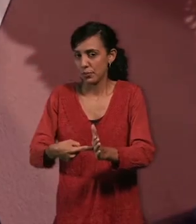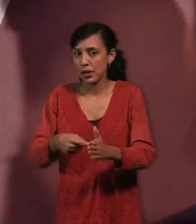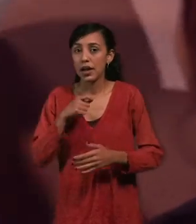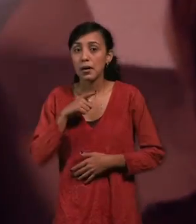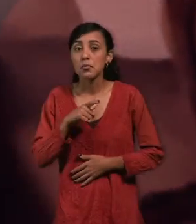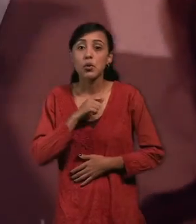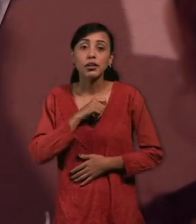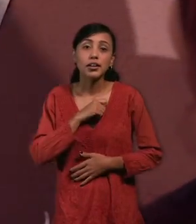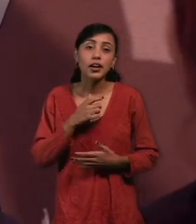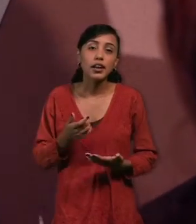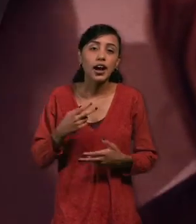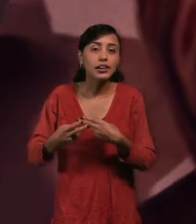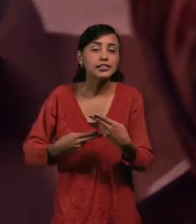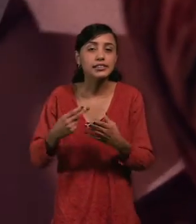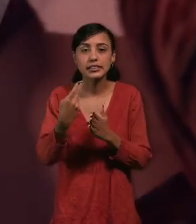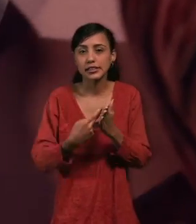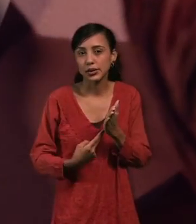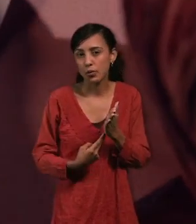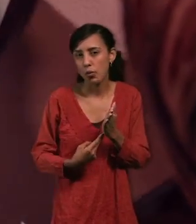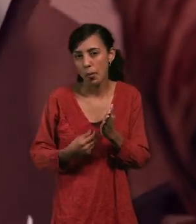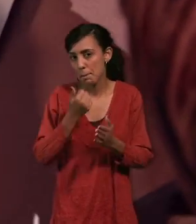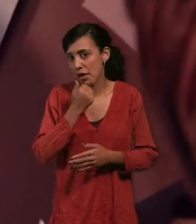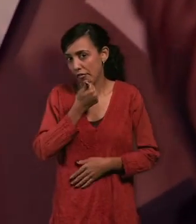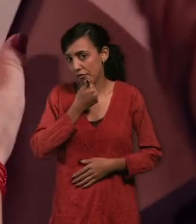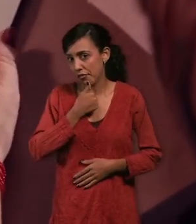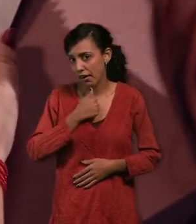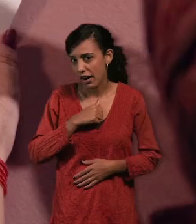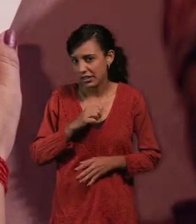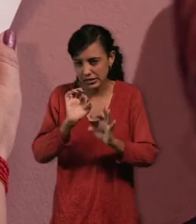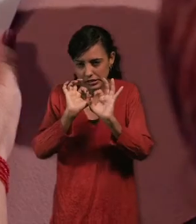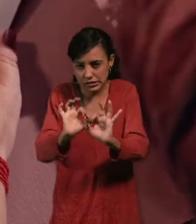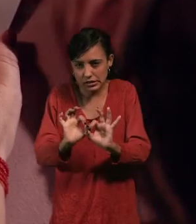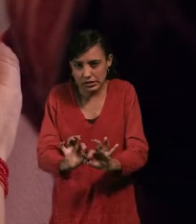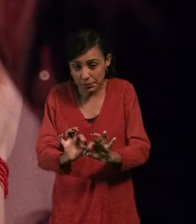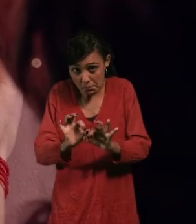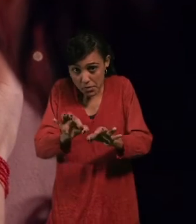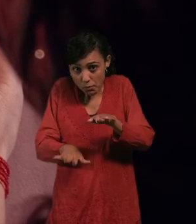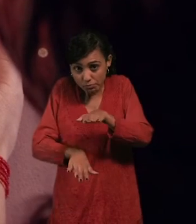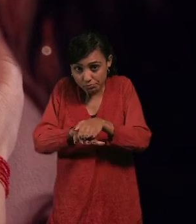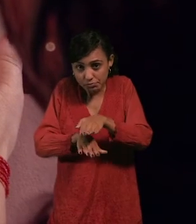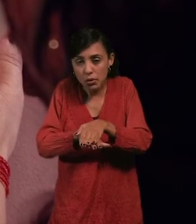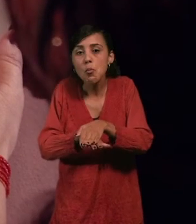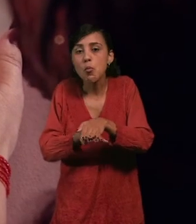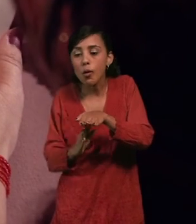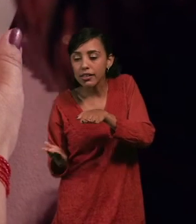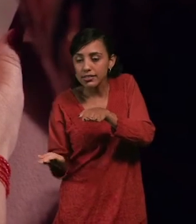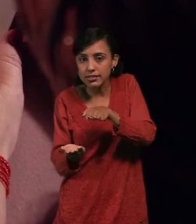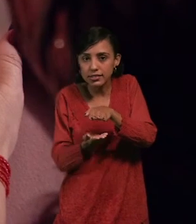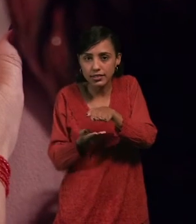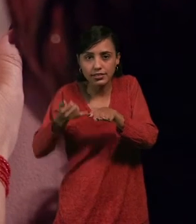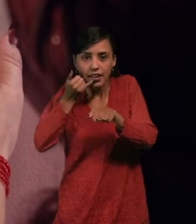si quieren hacer el dibujo de arriba de forma más sencilla y más precisa, que pueden colocar debajo